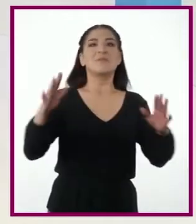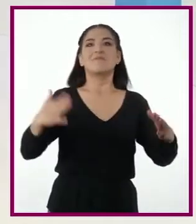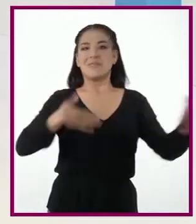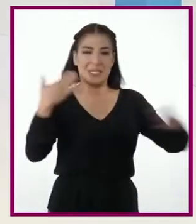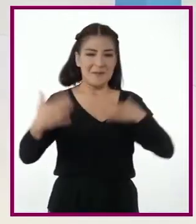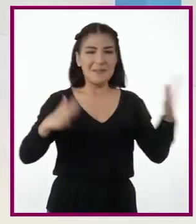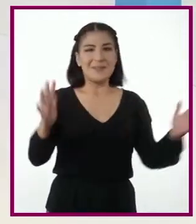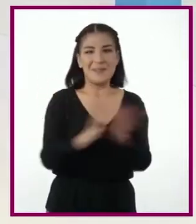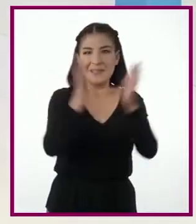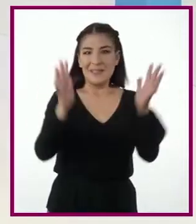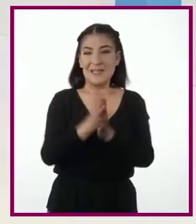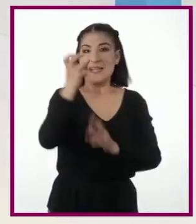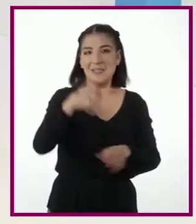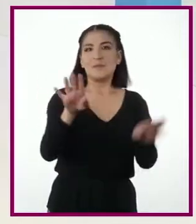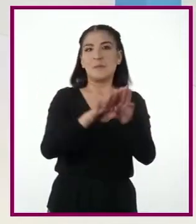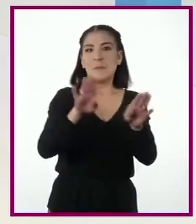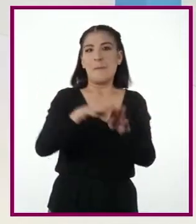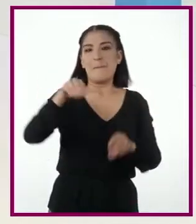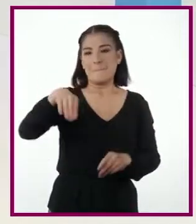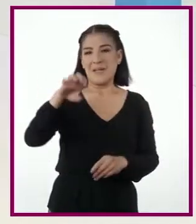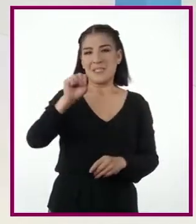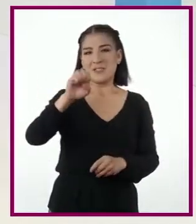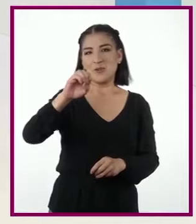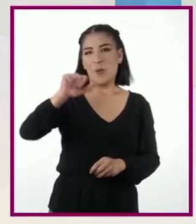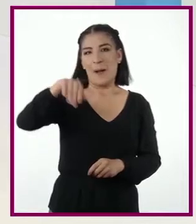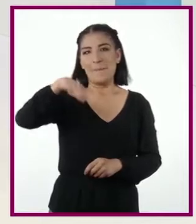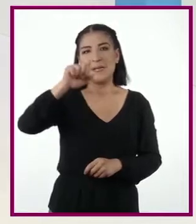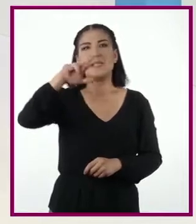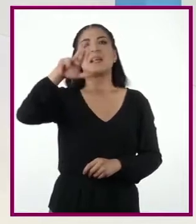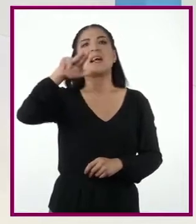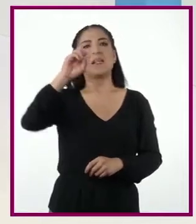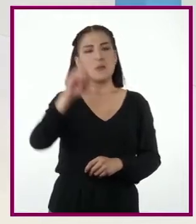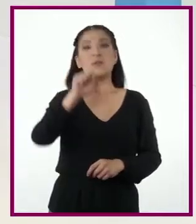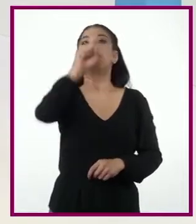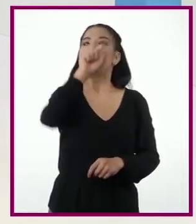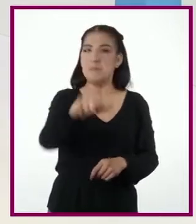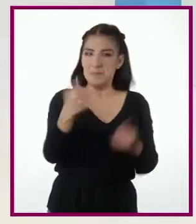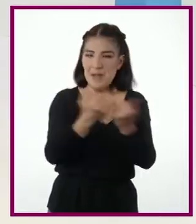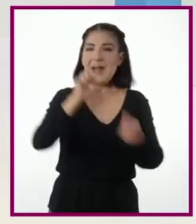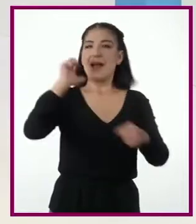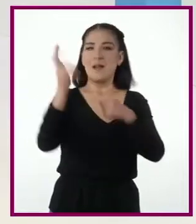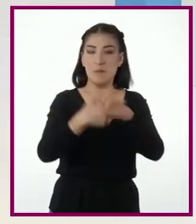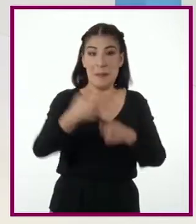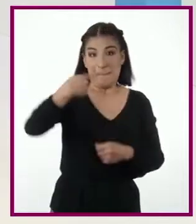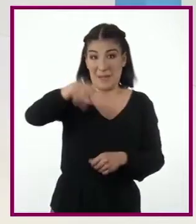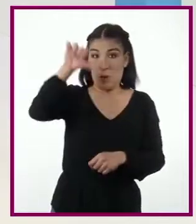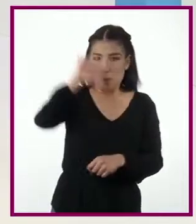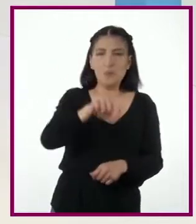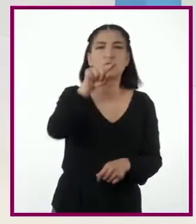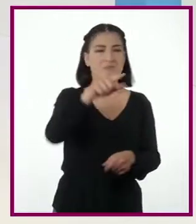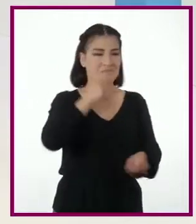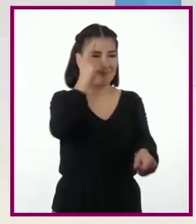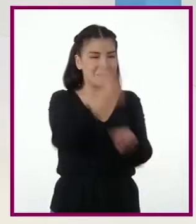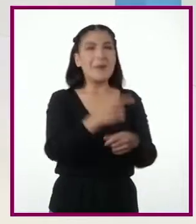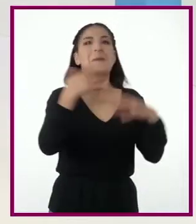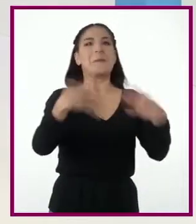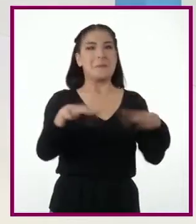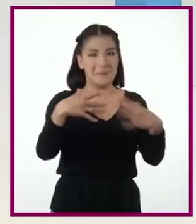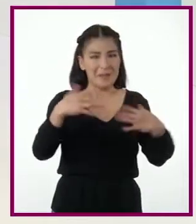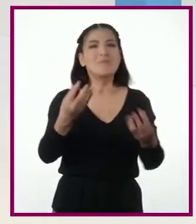rasgos culturales mesoamericanos y también europeos, pero hoy descubrirás que hay muchas